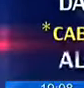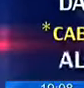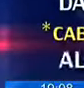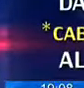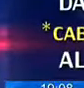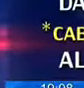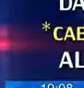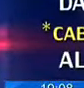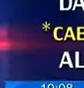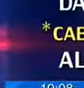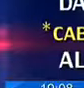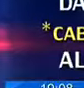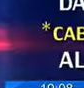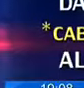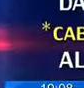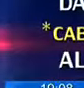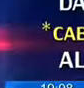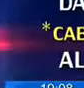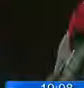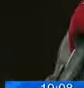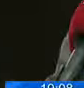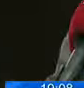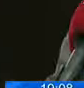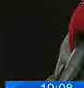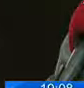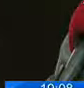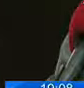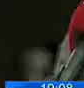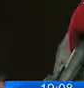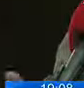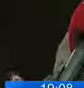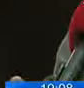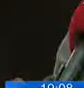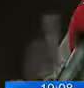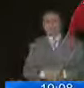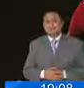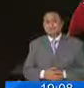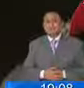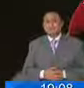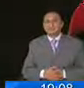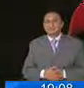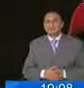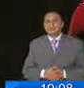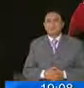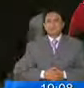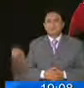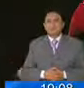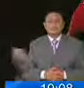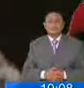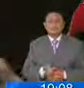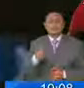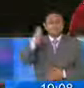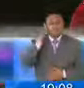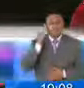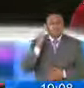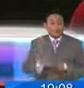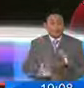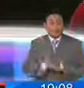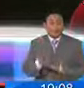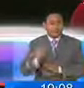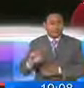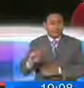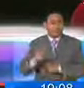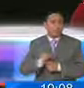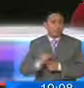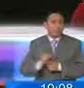segundo Alfredo Fabricio Chispón Cusco. El desfile era hoy, pero ayer iban porque tenían que hacer una práctica correspondiente,